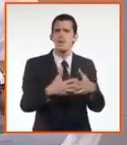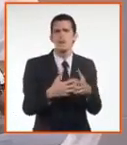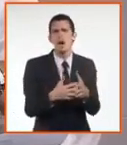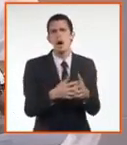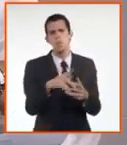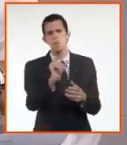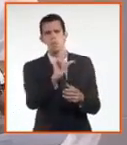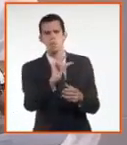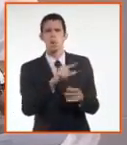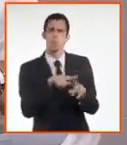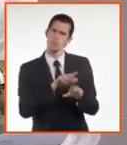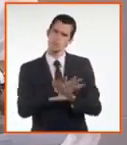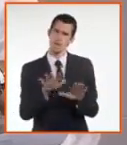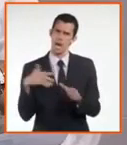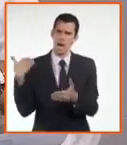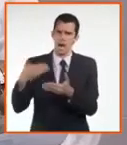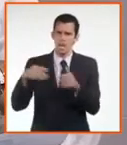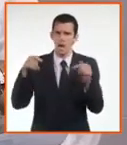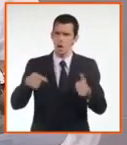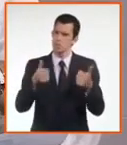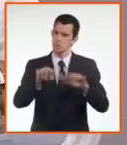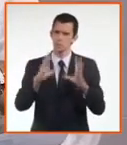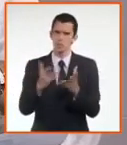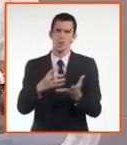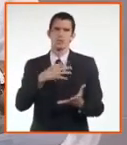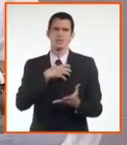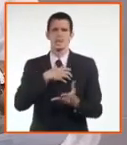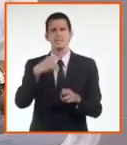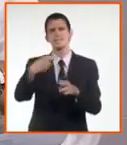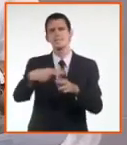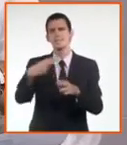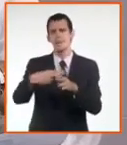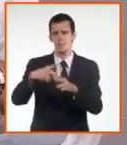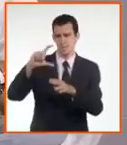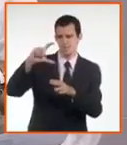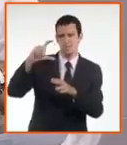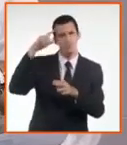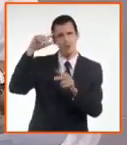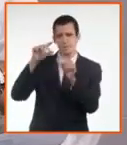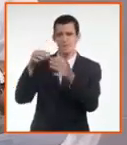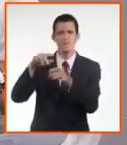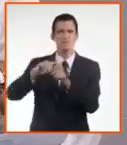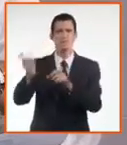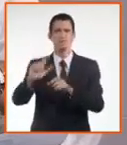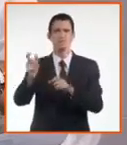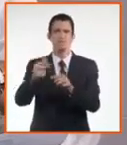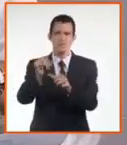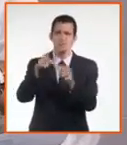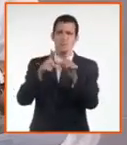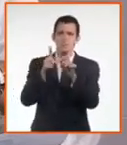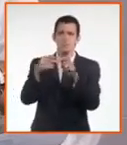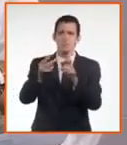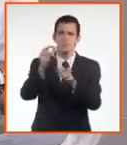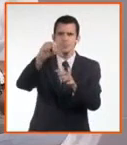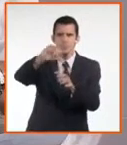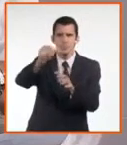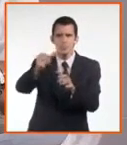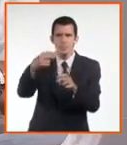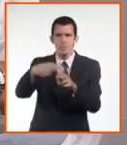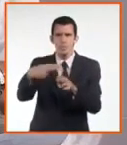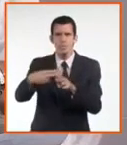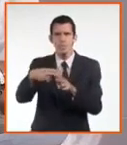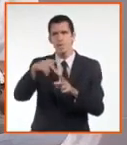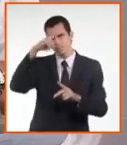planta se terminó la planta de sales de hidratación oral y la planta estaba plena capacidad de producción y no vamos a tener que importar más la sal